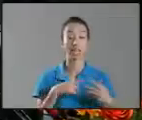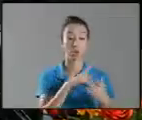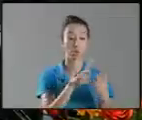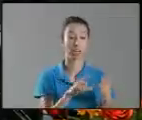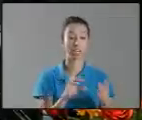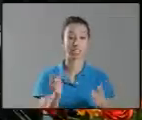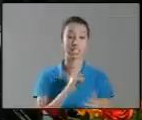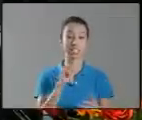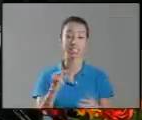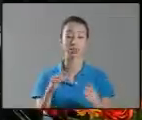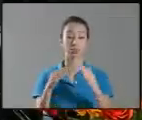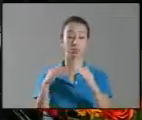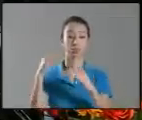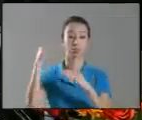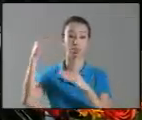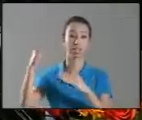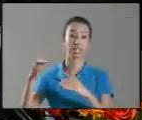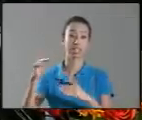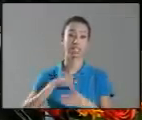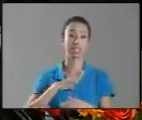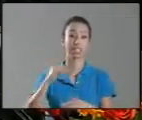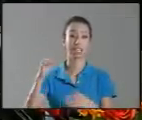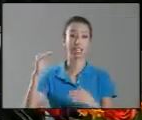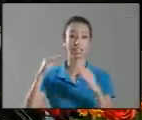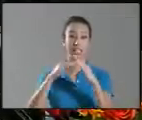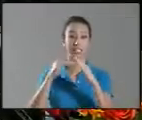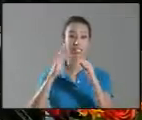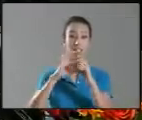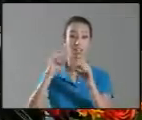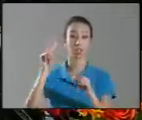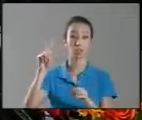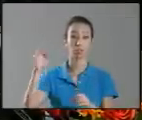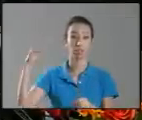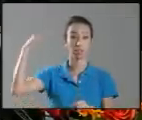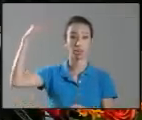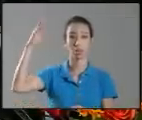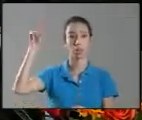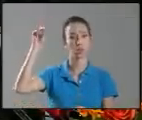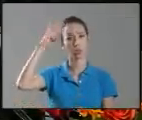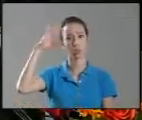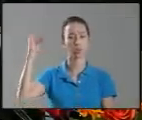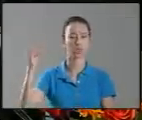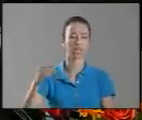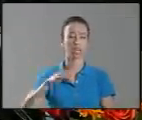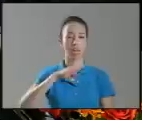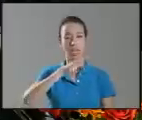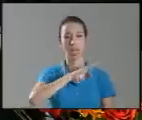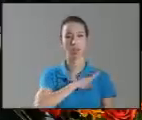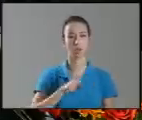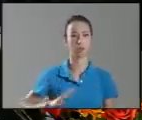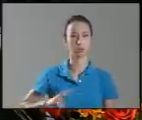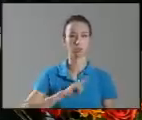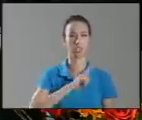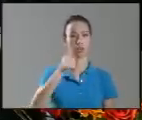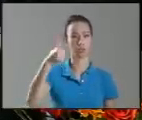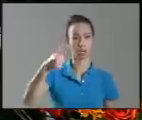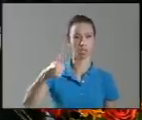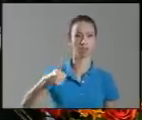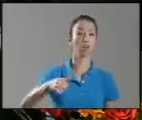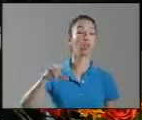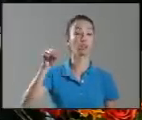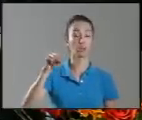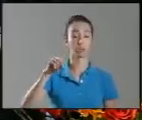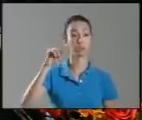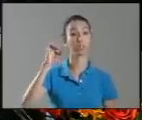pero hay localidades en el interior del país, aldeas y todo, que están adoquinadas y tienen casas de 2 pisos,